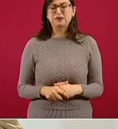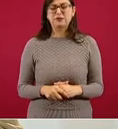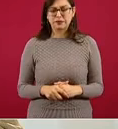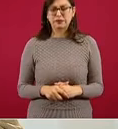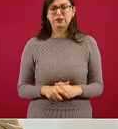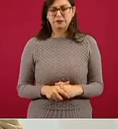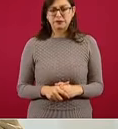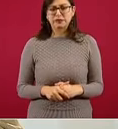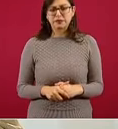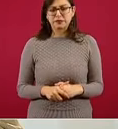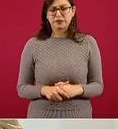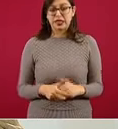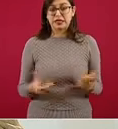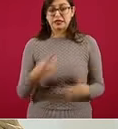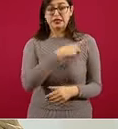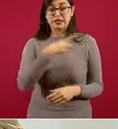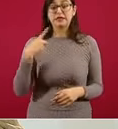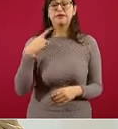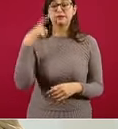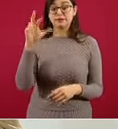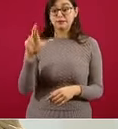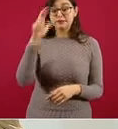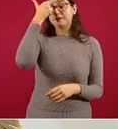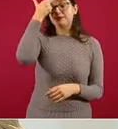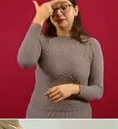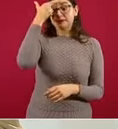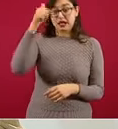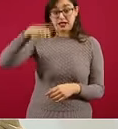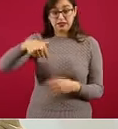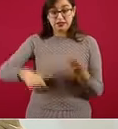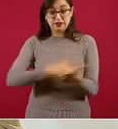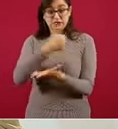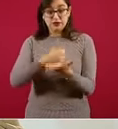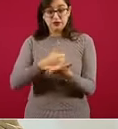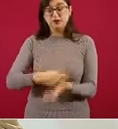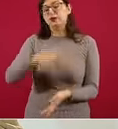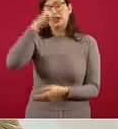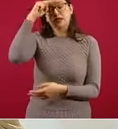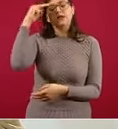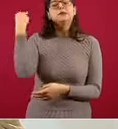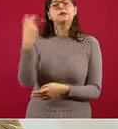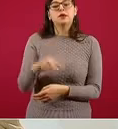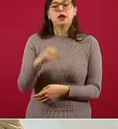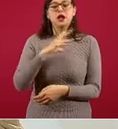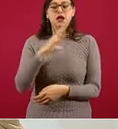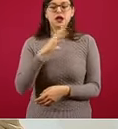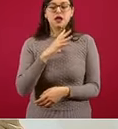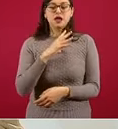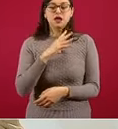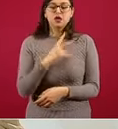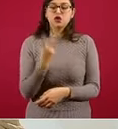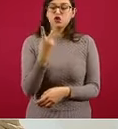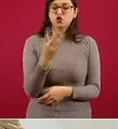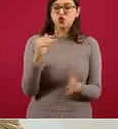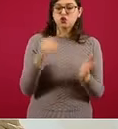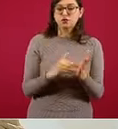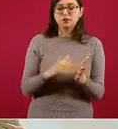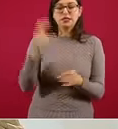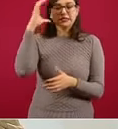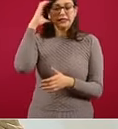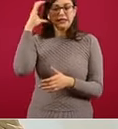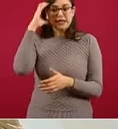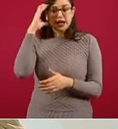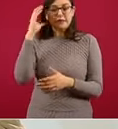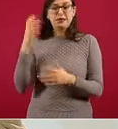recordar que Ciudad de México tiene poco más de 2,000 camas para